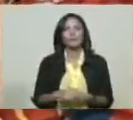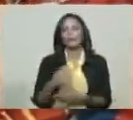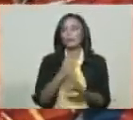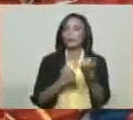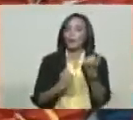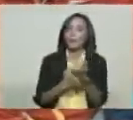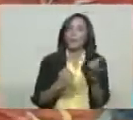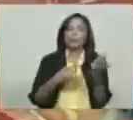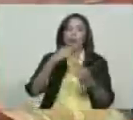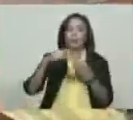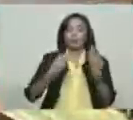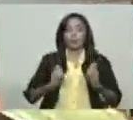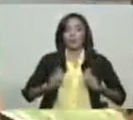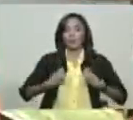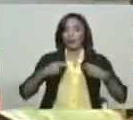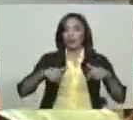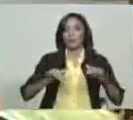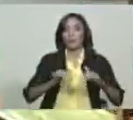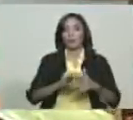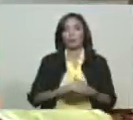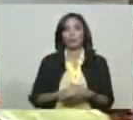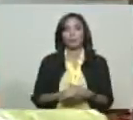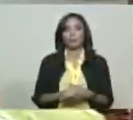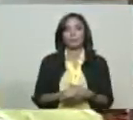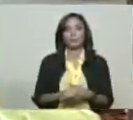viven aquí en el país.